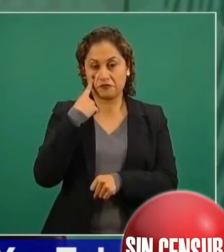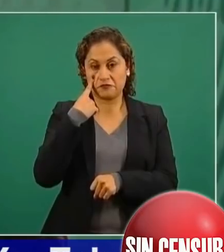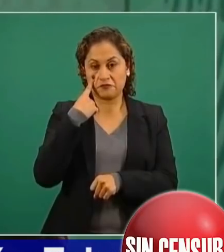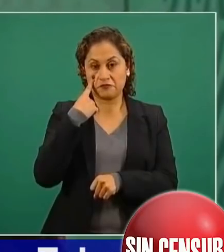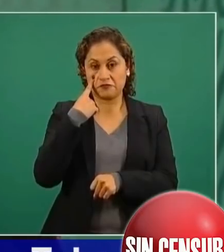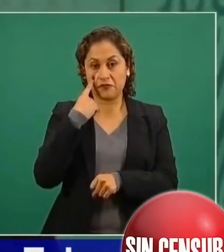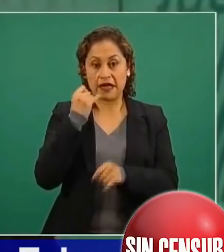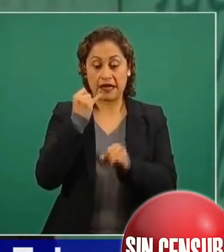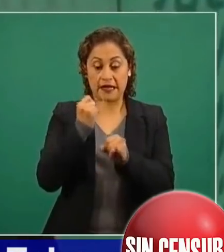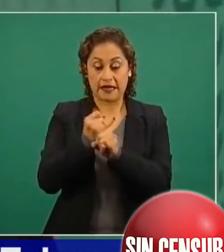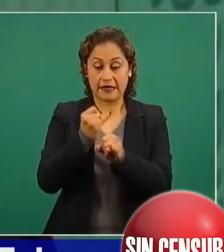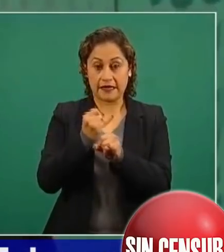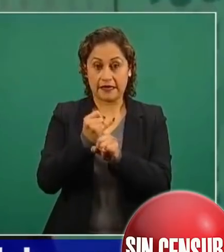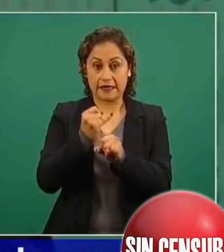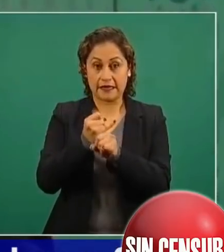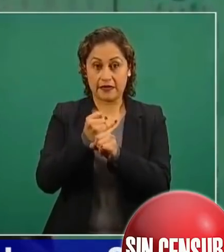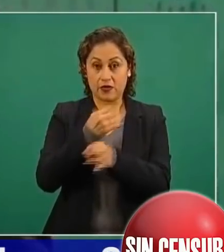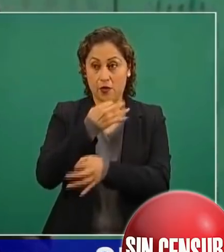todavía